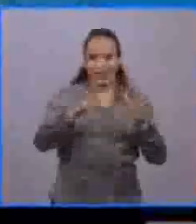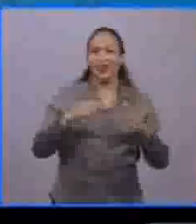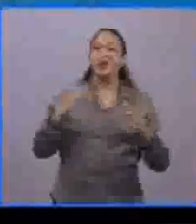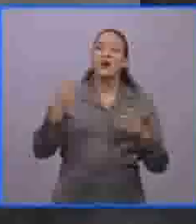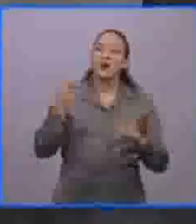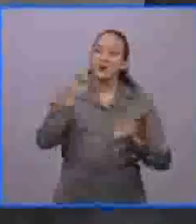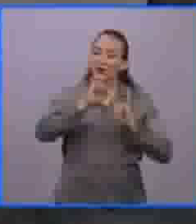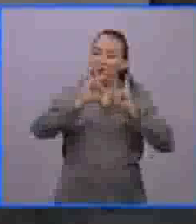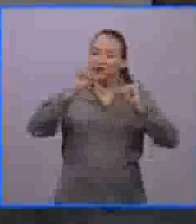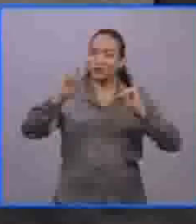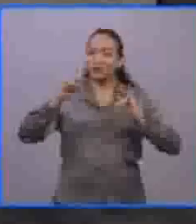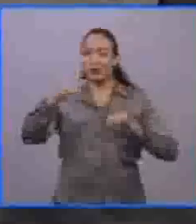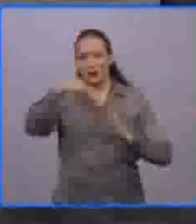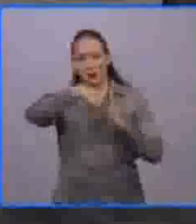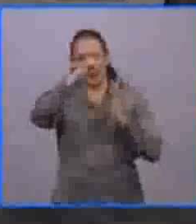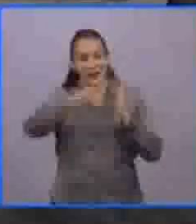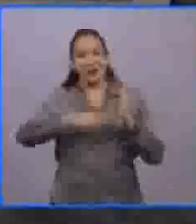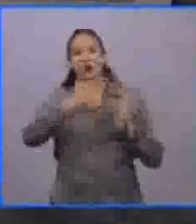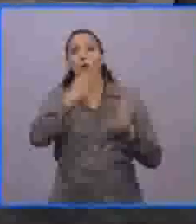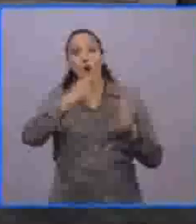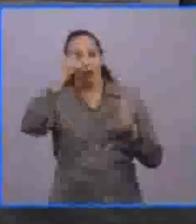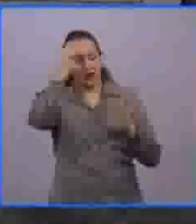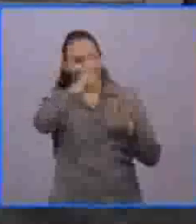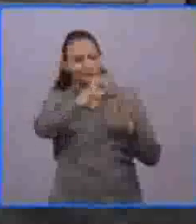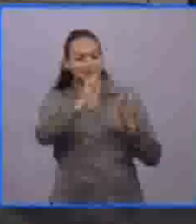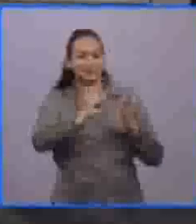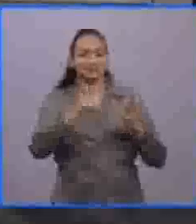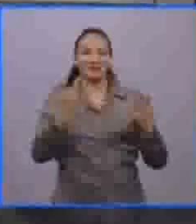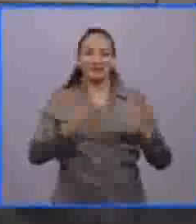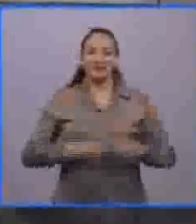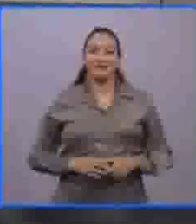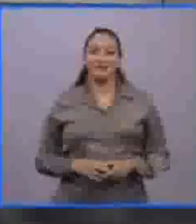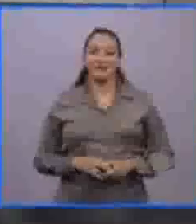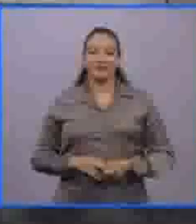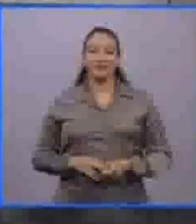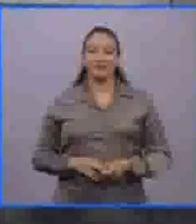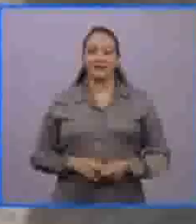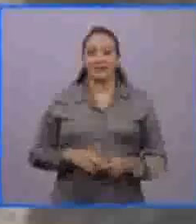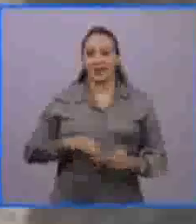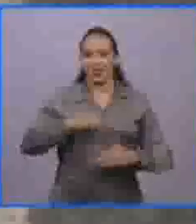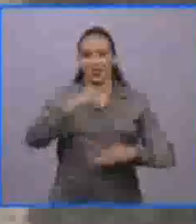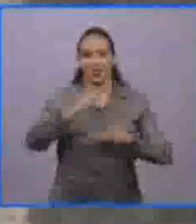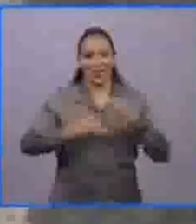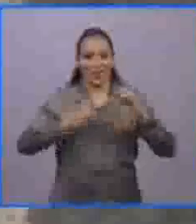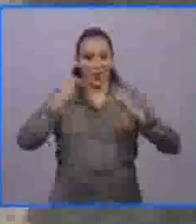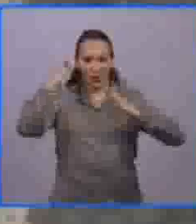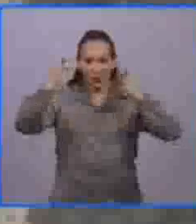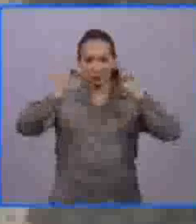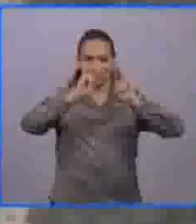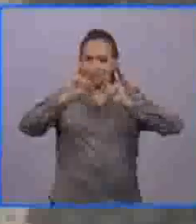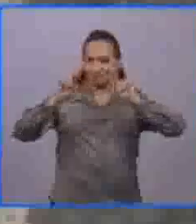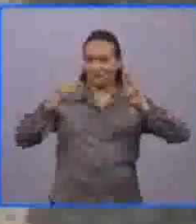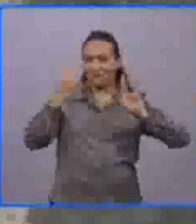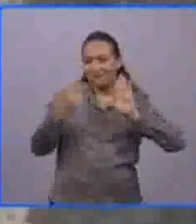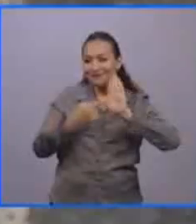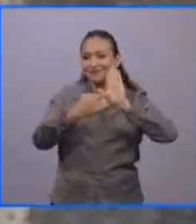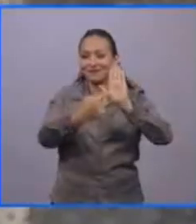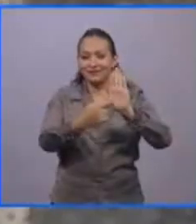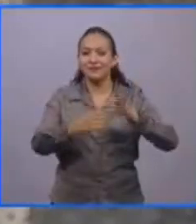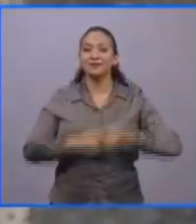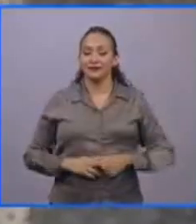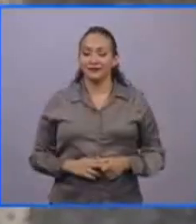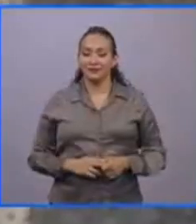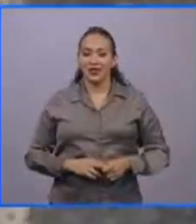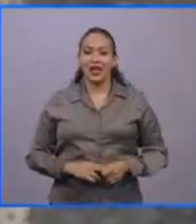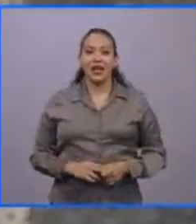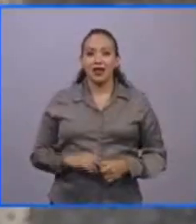polifacética obra del escritor, pintor e intelectual mexicano. Toda esta faceta que queremos mostrarles hoy, en